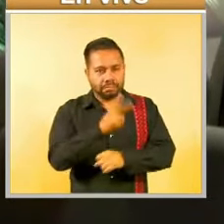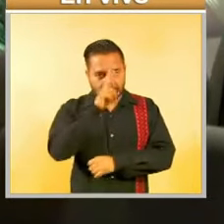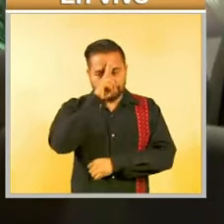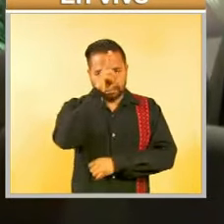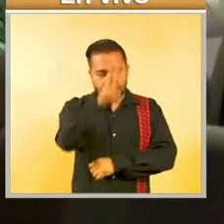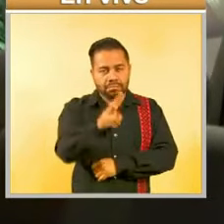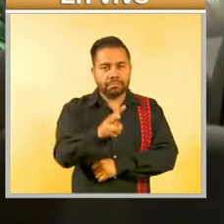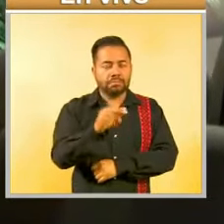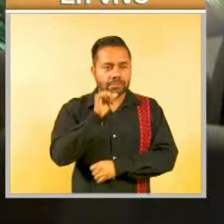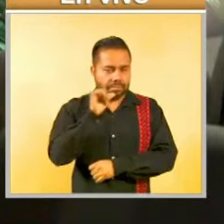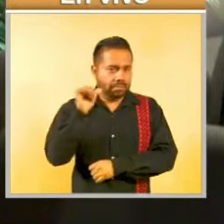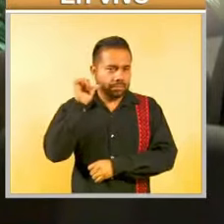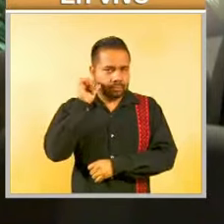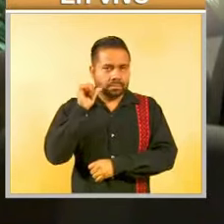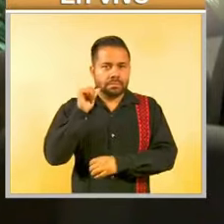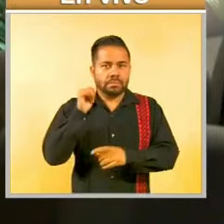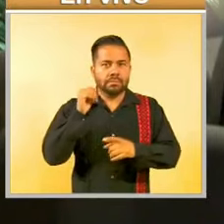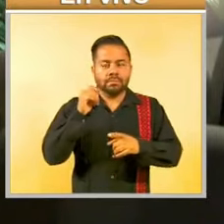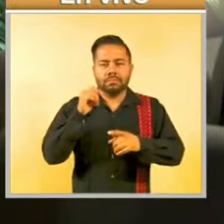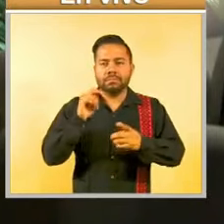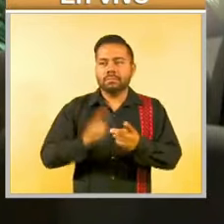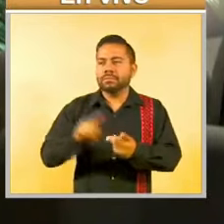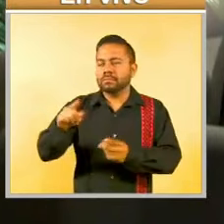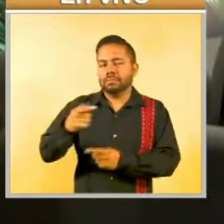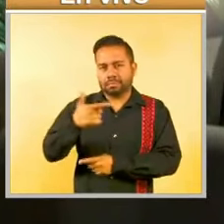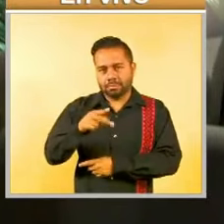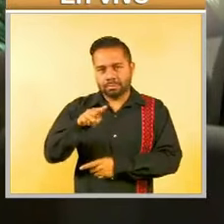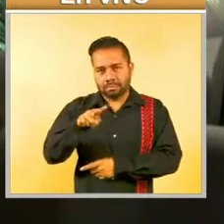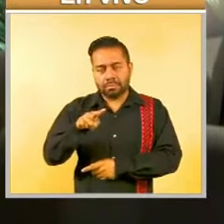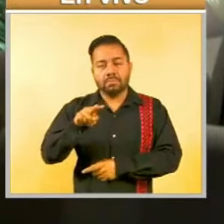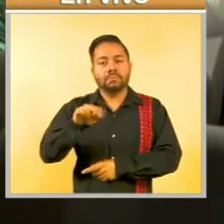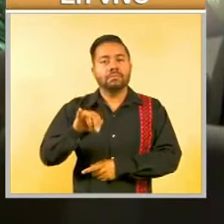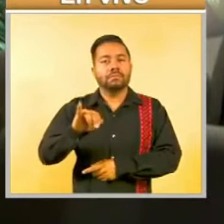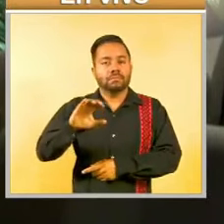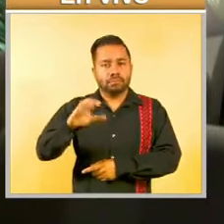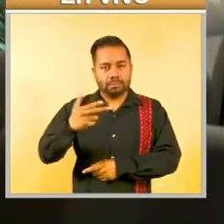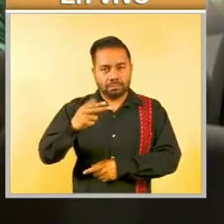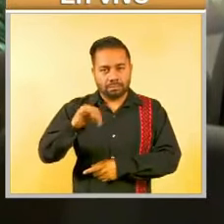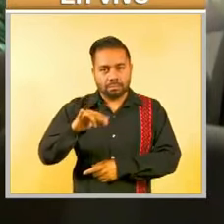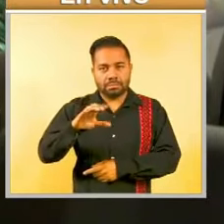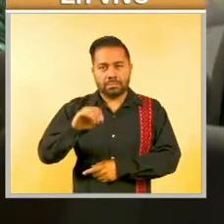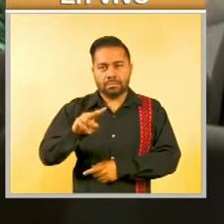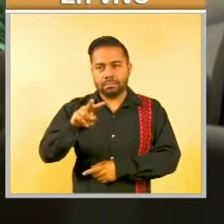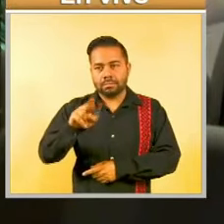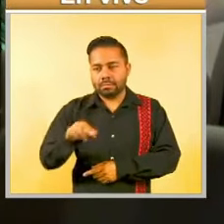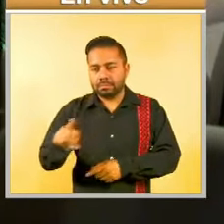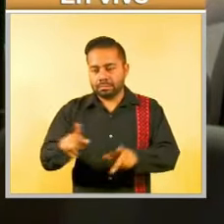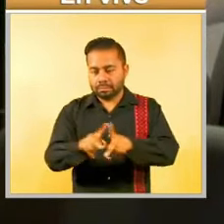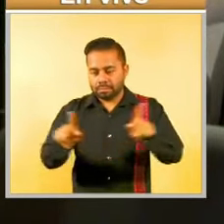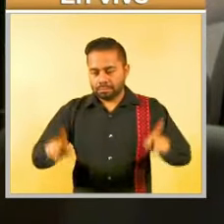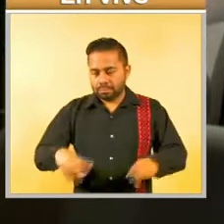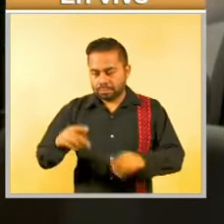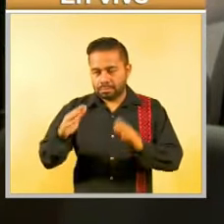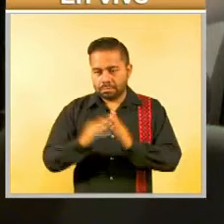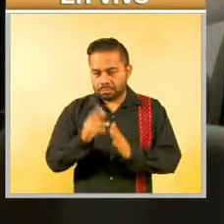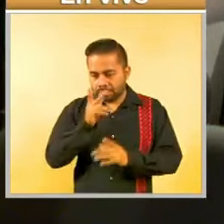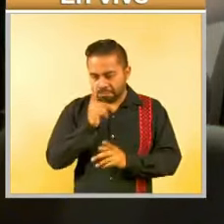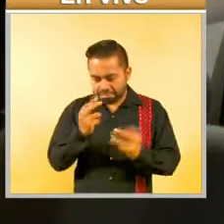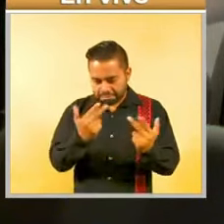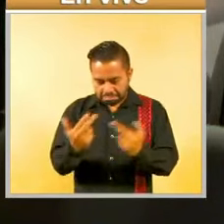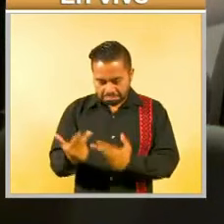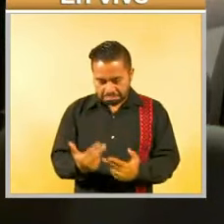hubo Y ayer nada más en wiik vii por ejemplo de Este joven que se lo entregaron a su padre en el patio de su casa